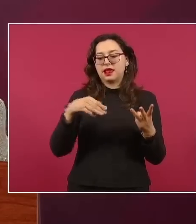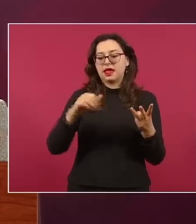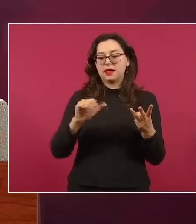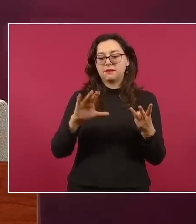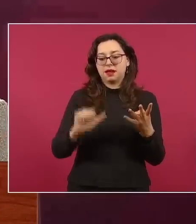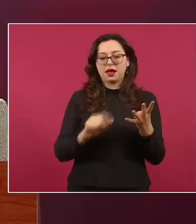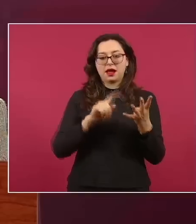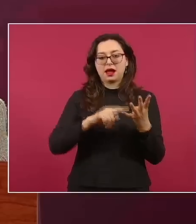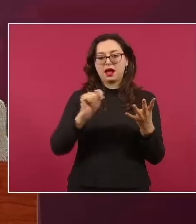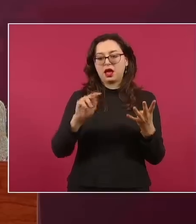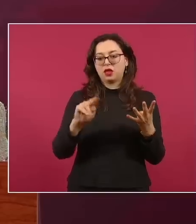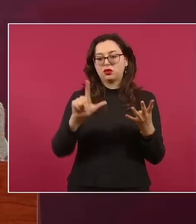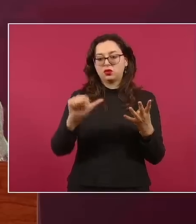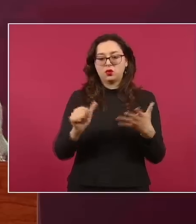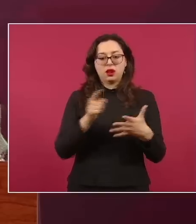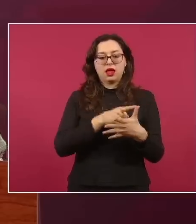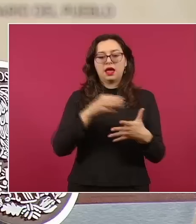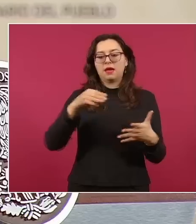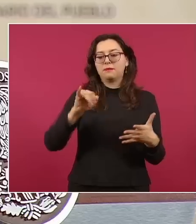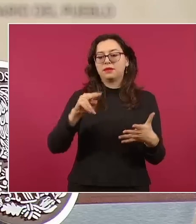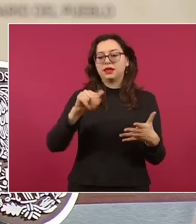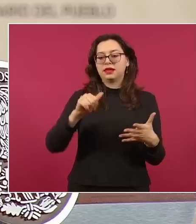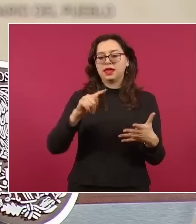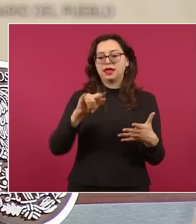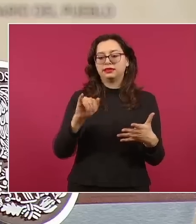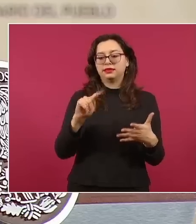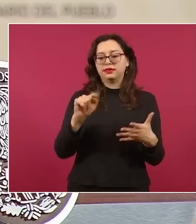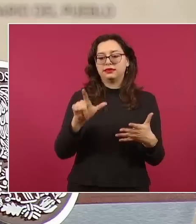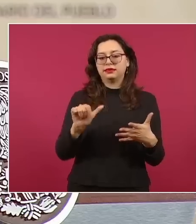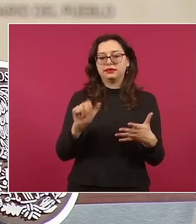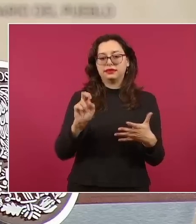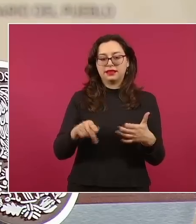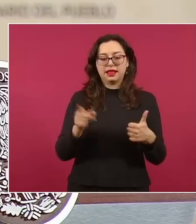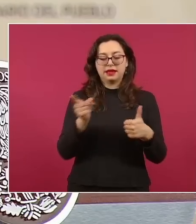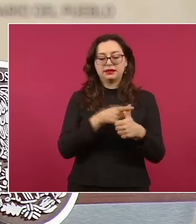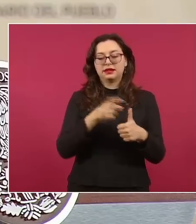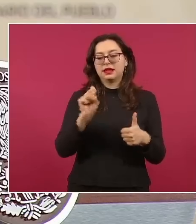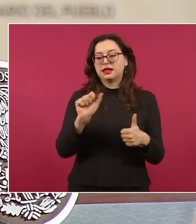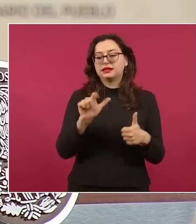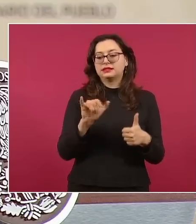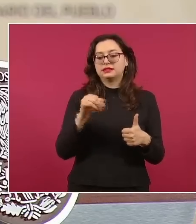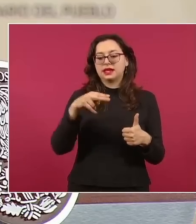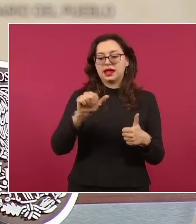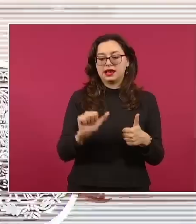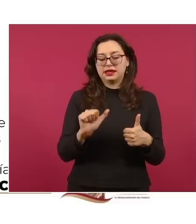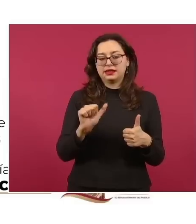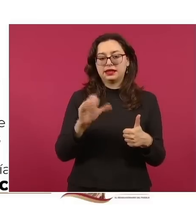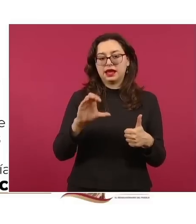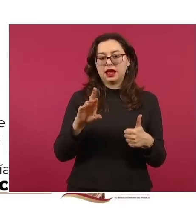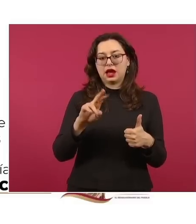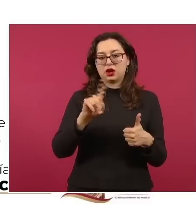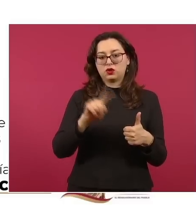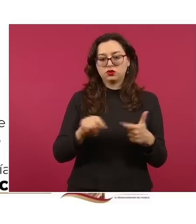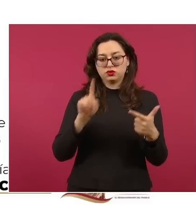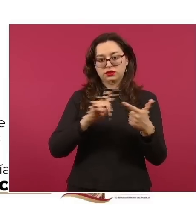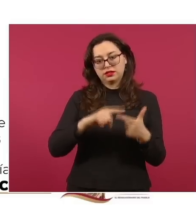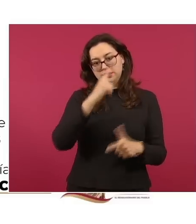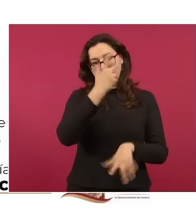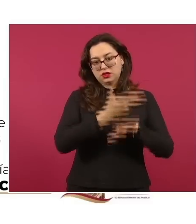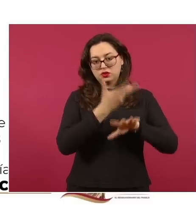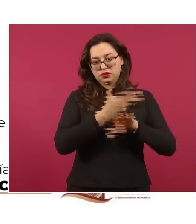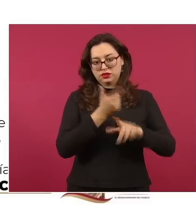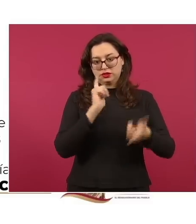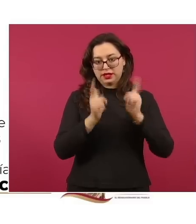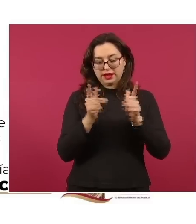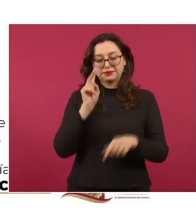Salamanca, Tula, Minatitlán, Salina Cruz y una en Estados Unidos que es en Deer Park.